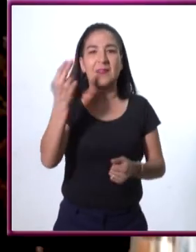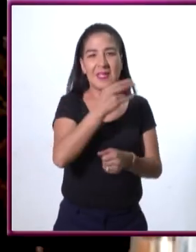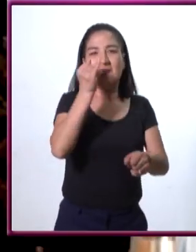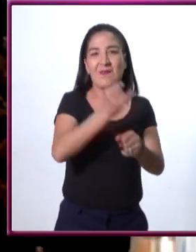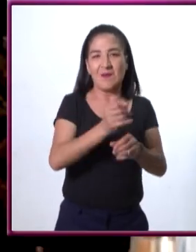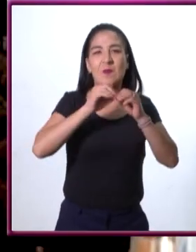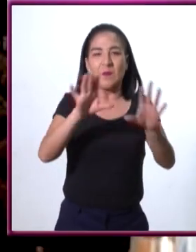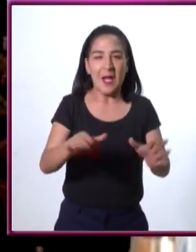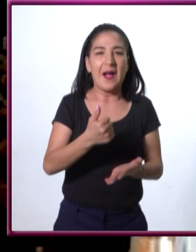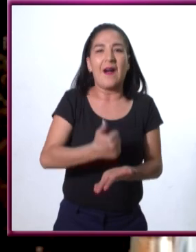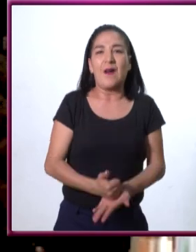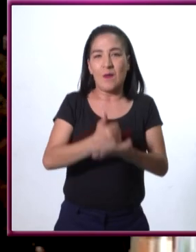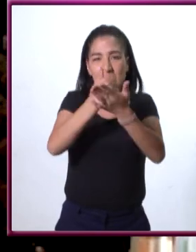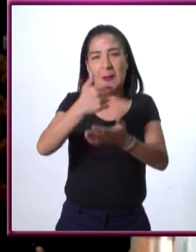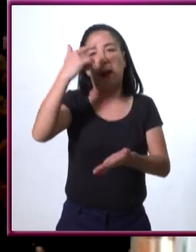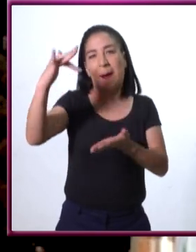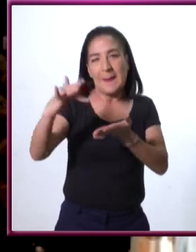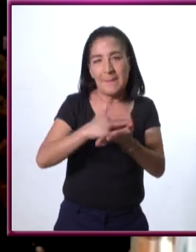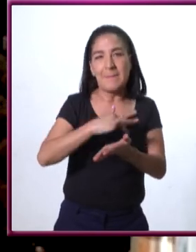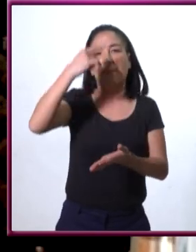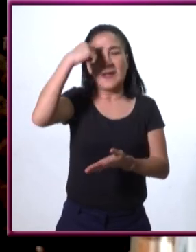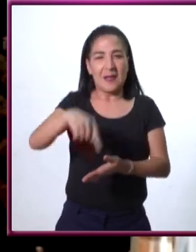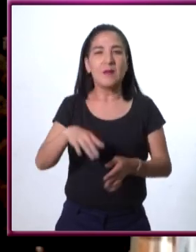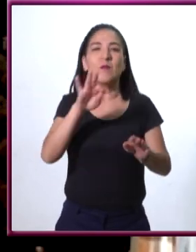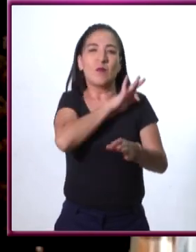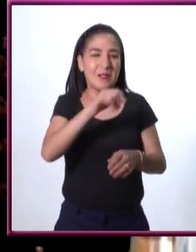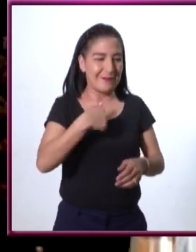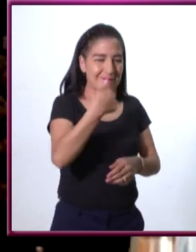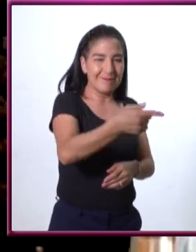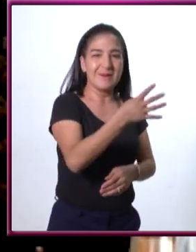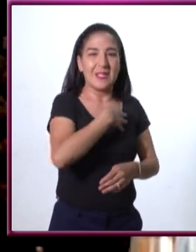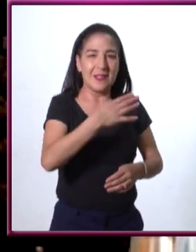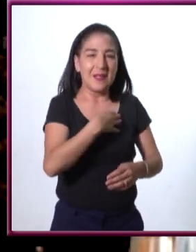físicas, además. Creo que no juzgando, no